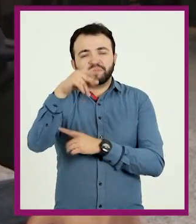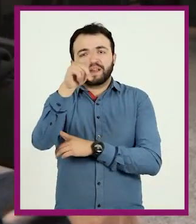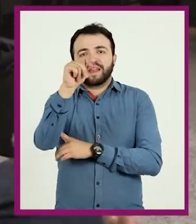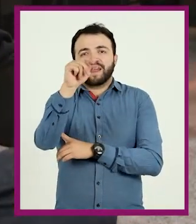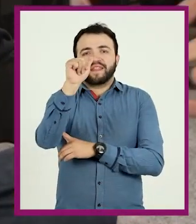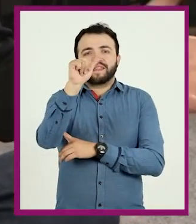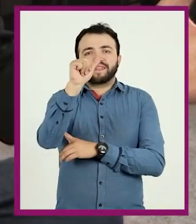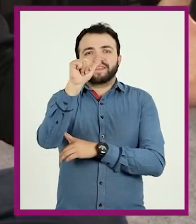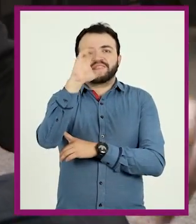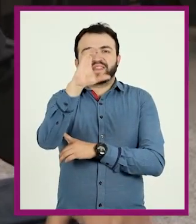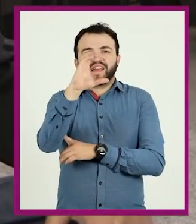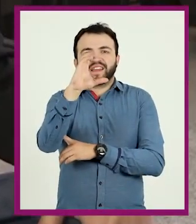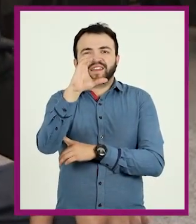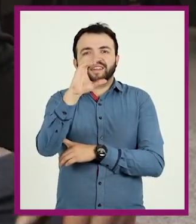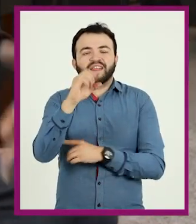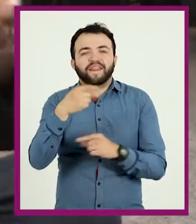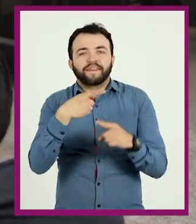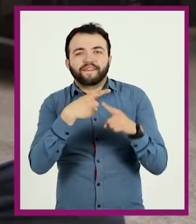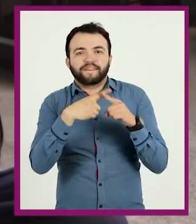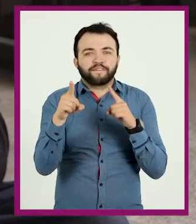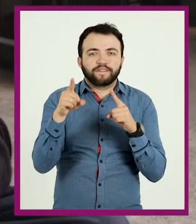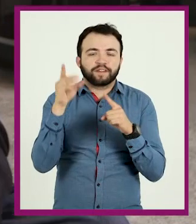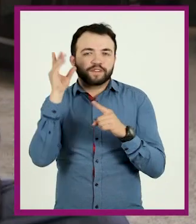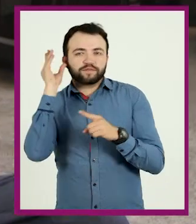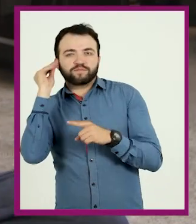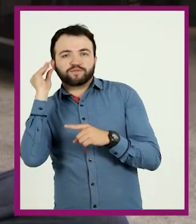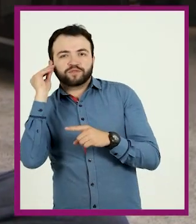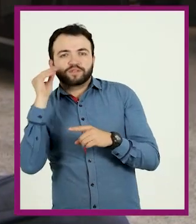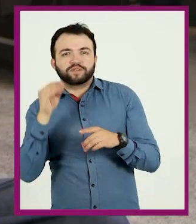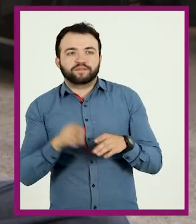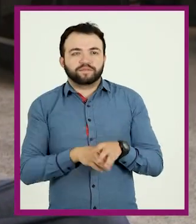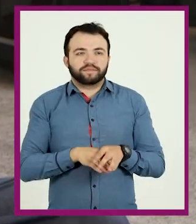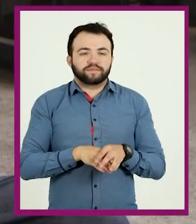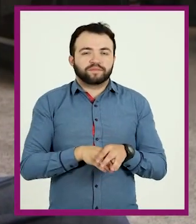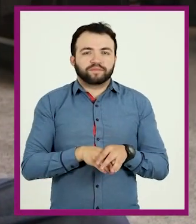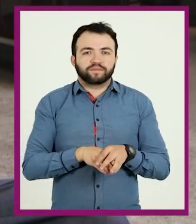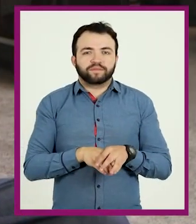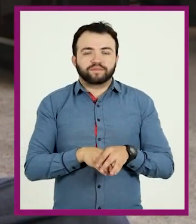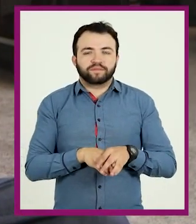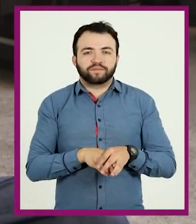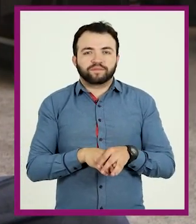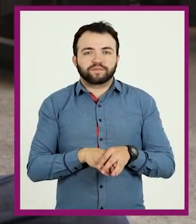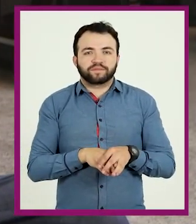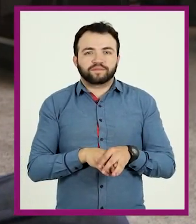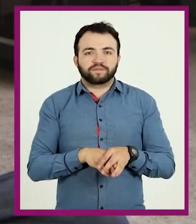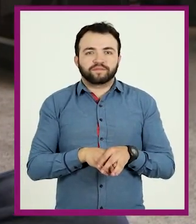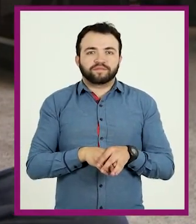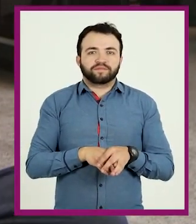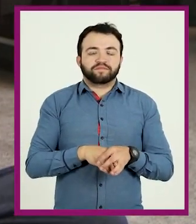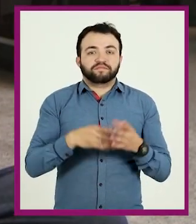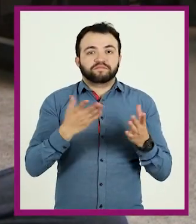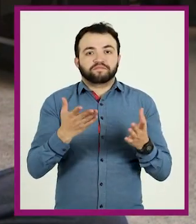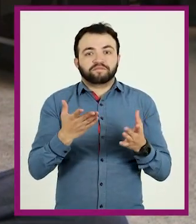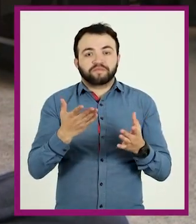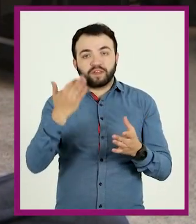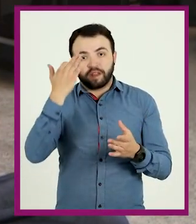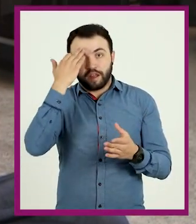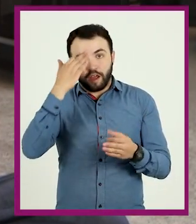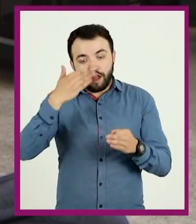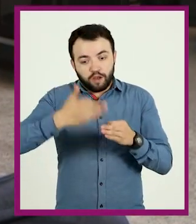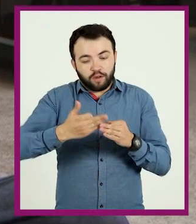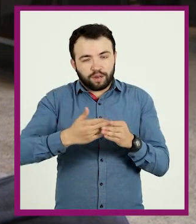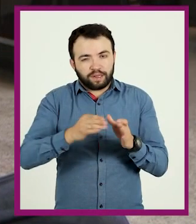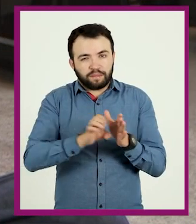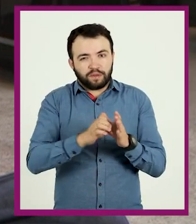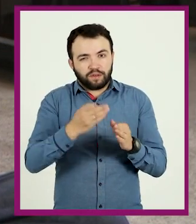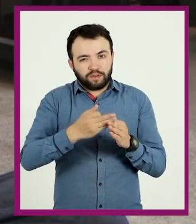entrada no, pues, ¿qué es el tagt? No sé, pero bueno, es la música que acompaña el famoso belly dancing. Y bueno, aunque en tiempos recientes